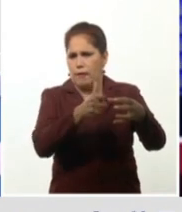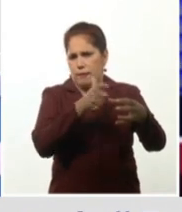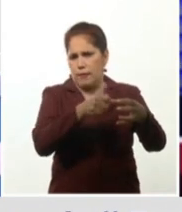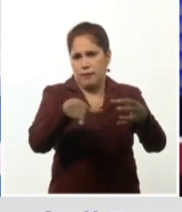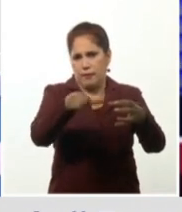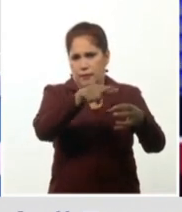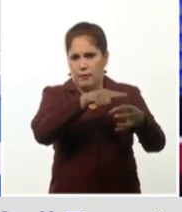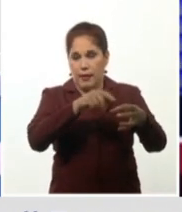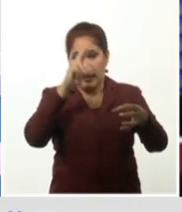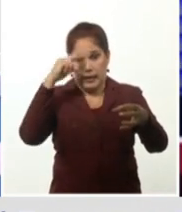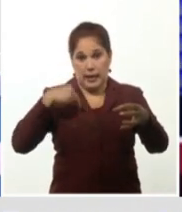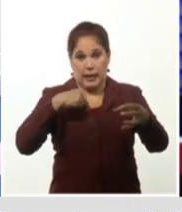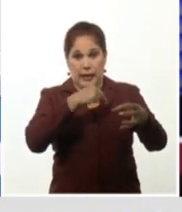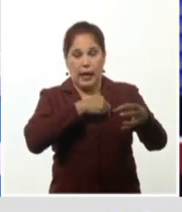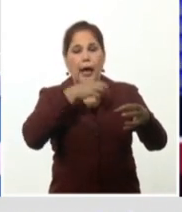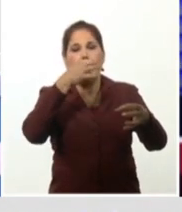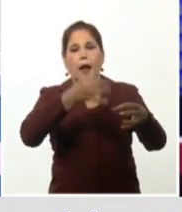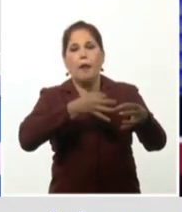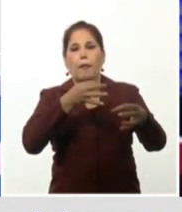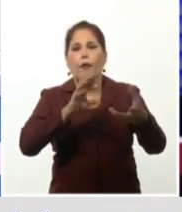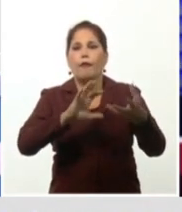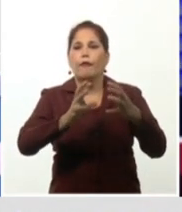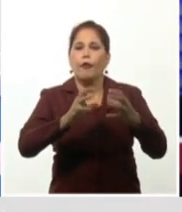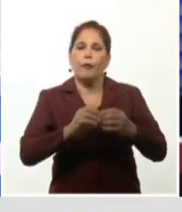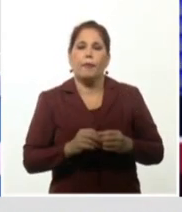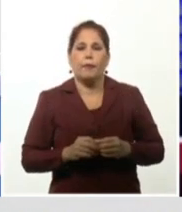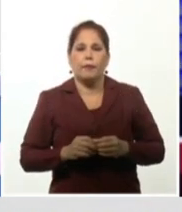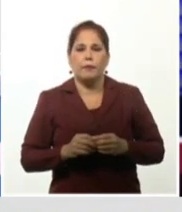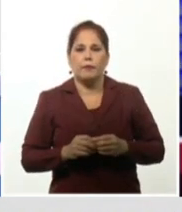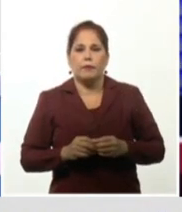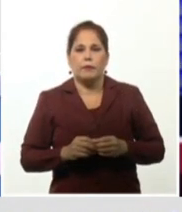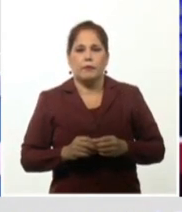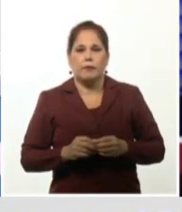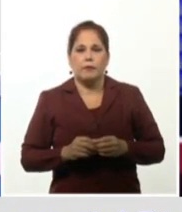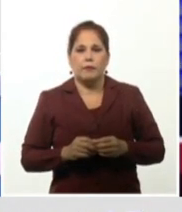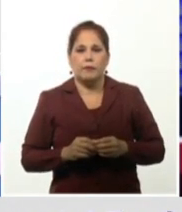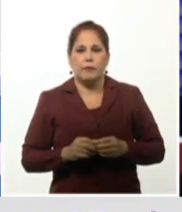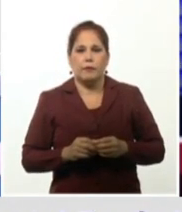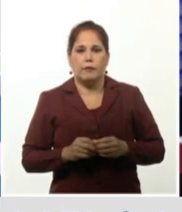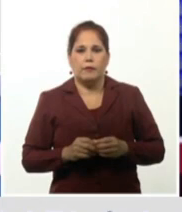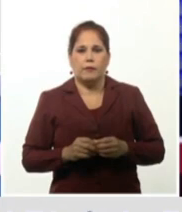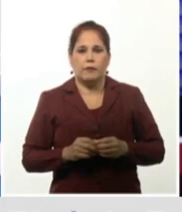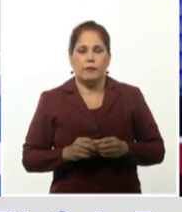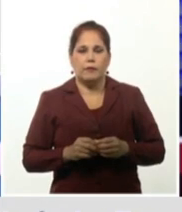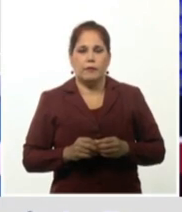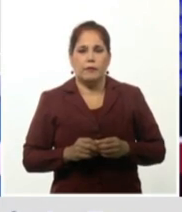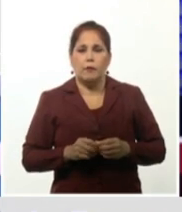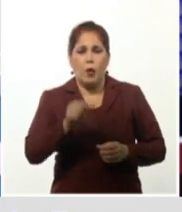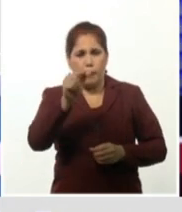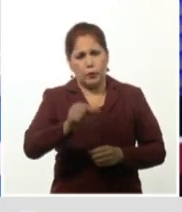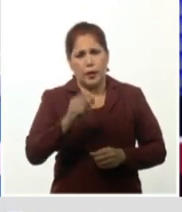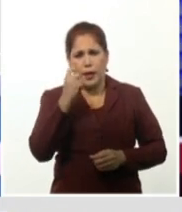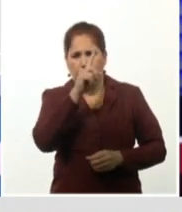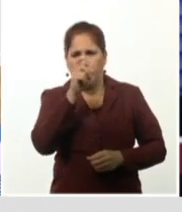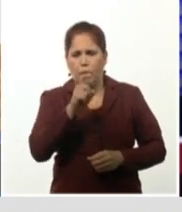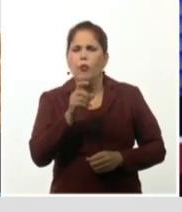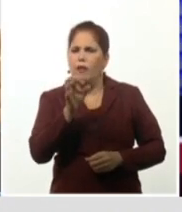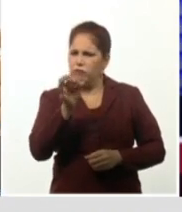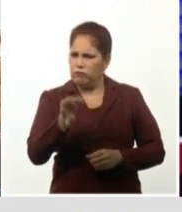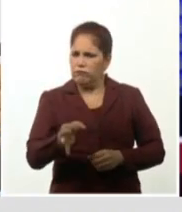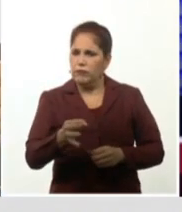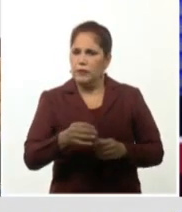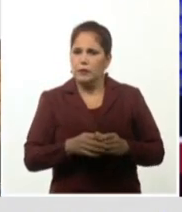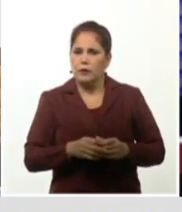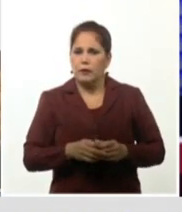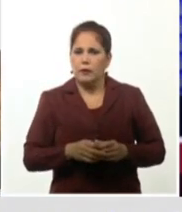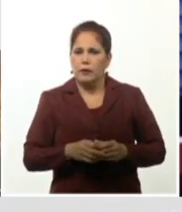se refieren a un esquema de inmunización. Olga Lidia, desde las redes sociales, nos pregunta, ¿es correcto ese